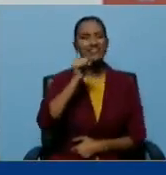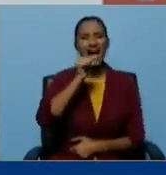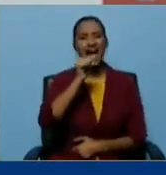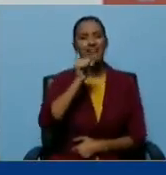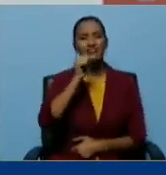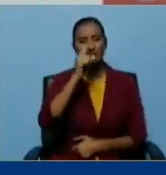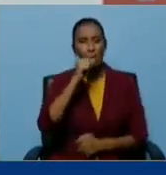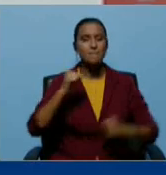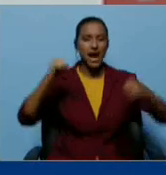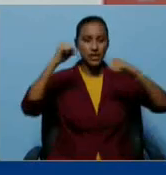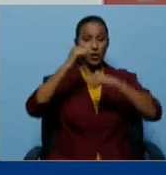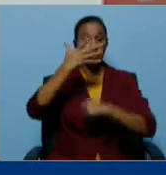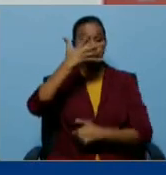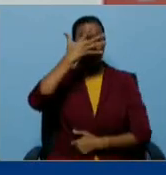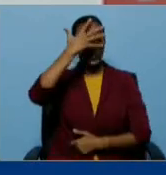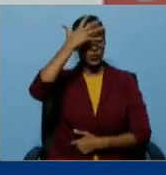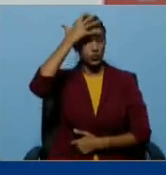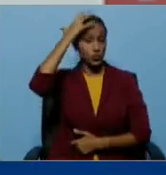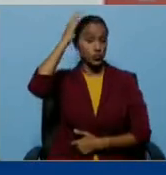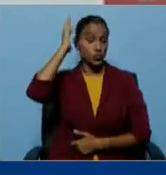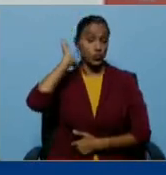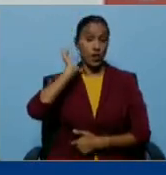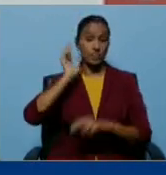Él podrá decir lo que quiera.